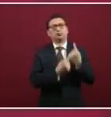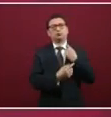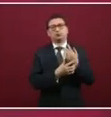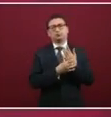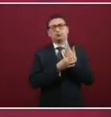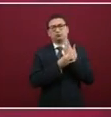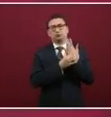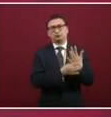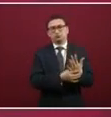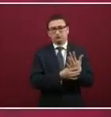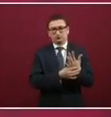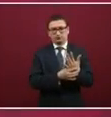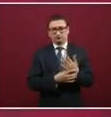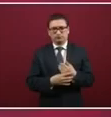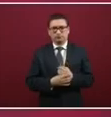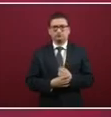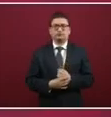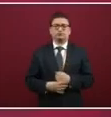subejercicio.